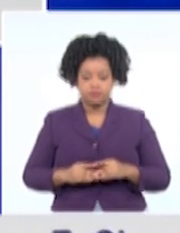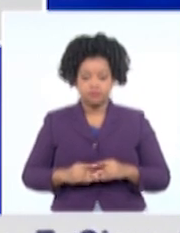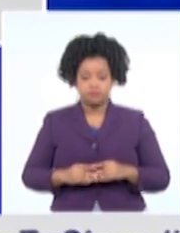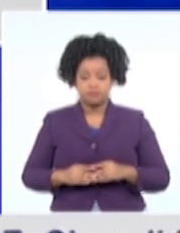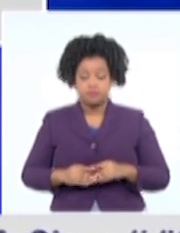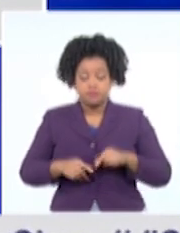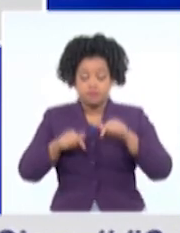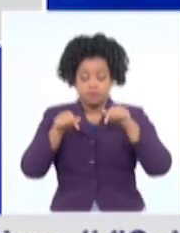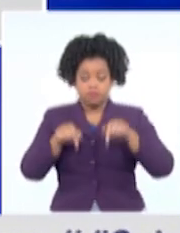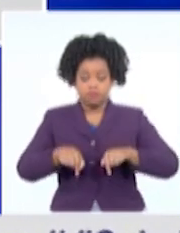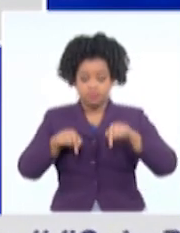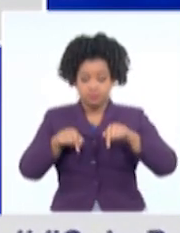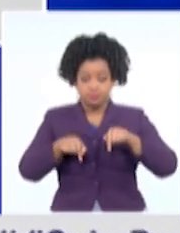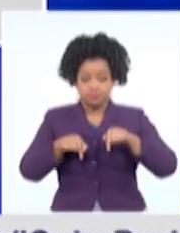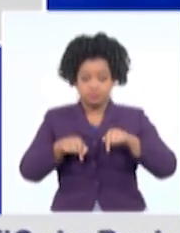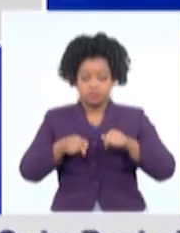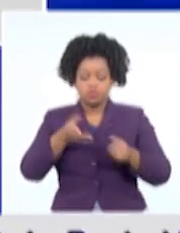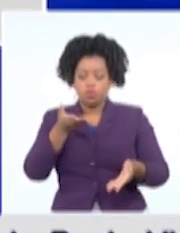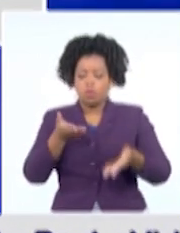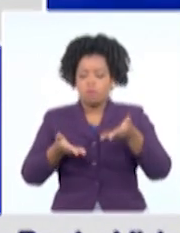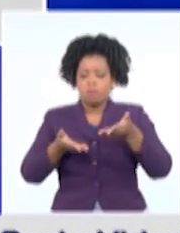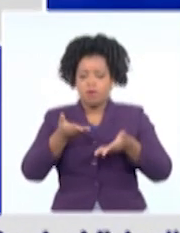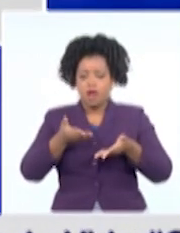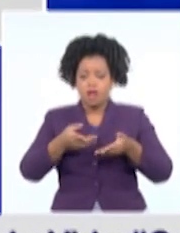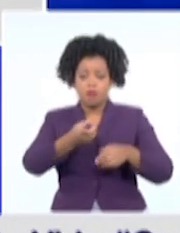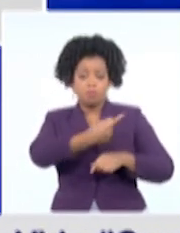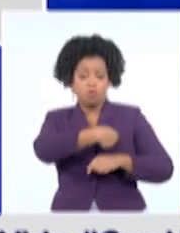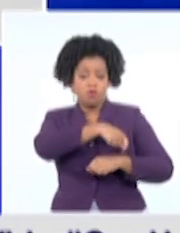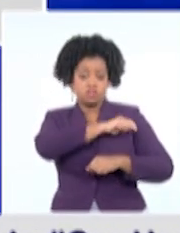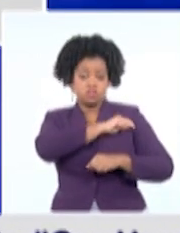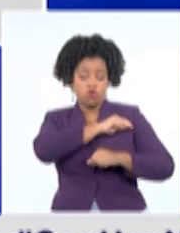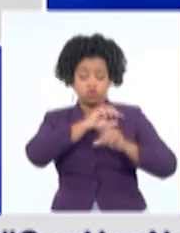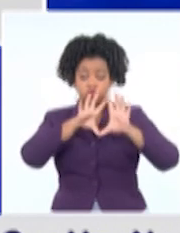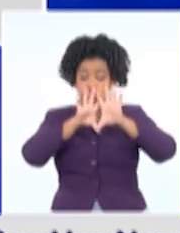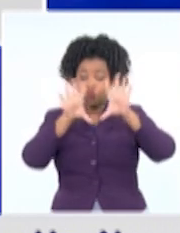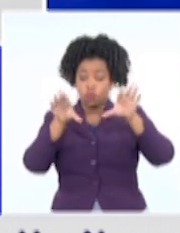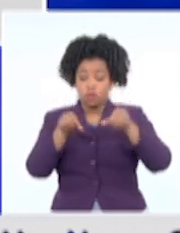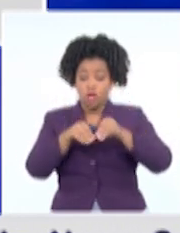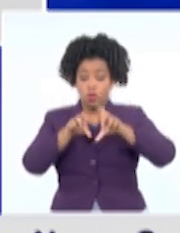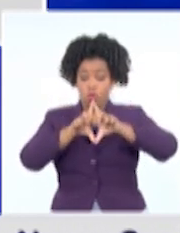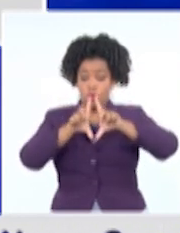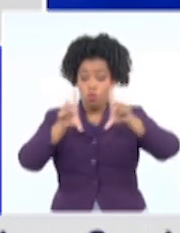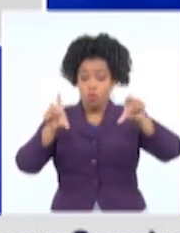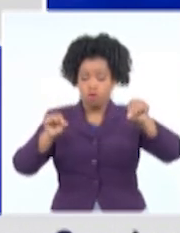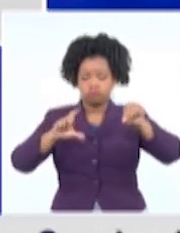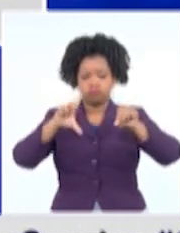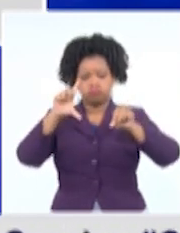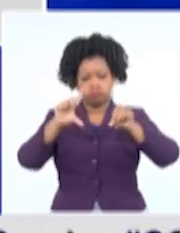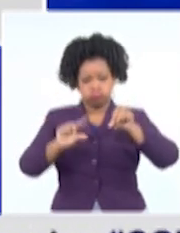Cuba, pues los porcientos disminuyen discretamente, pero son elevados. el